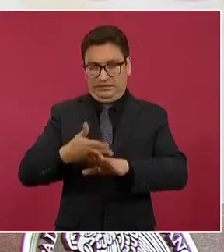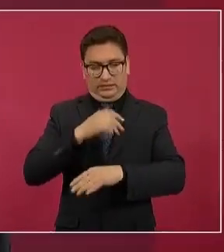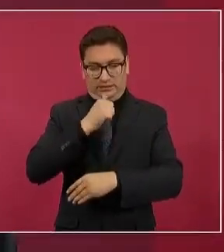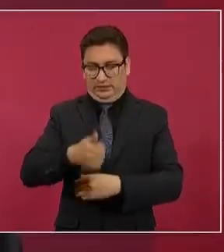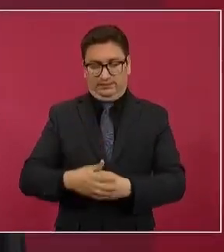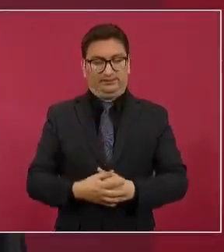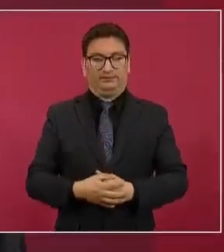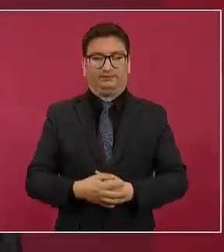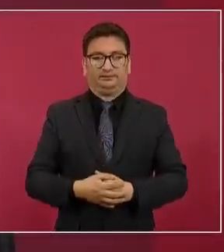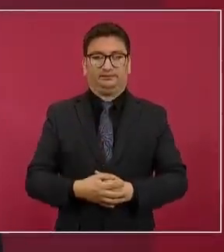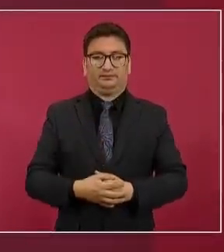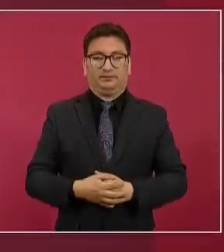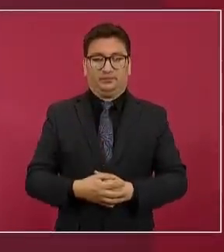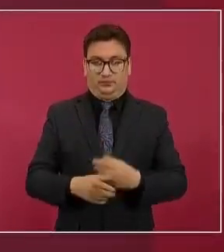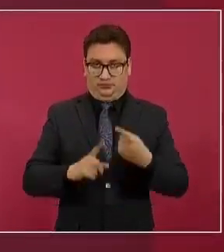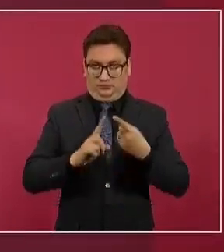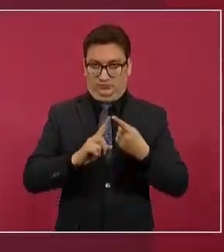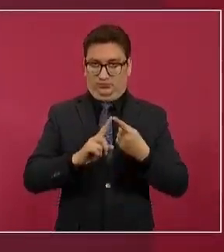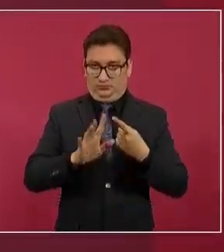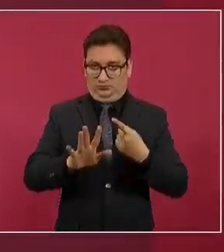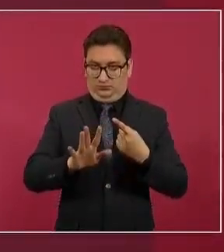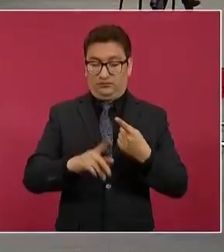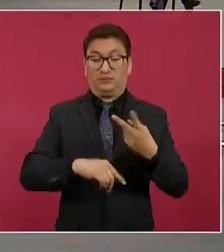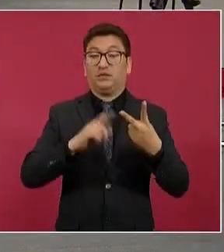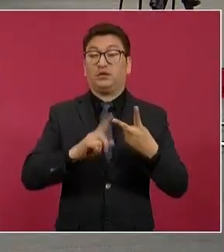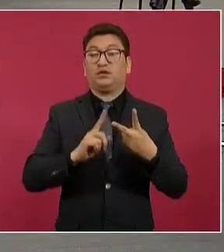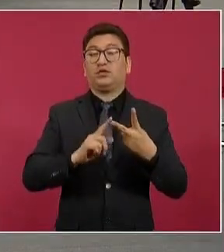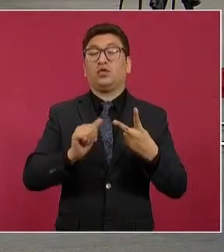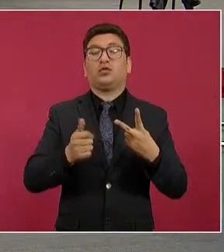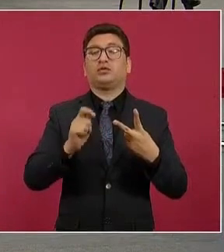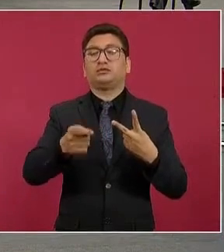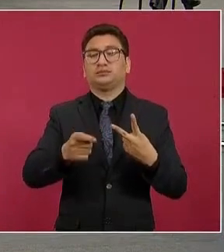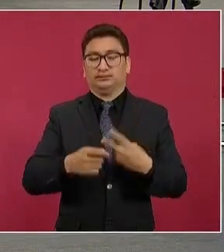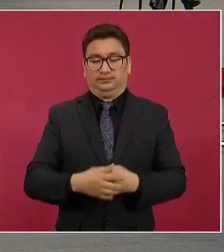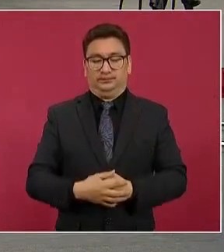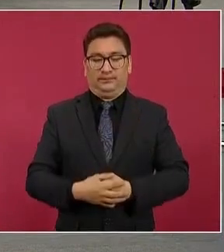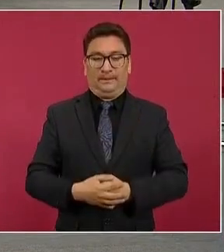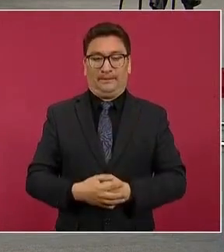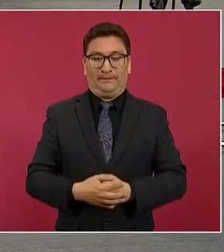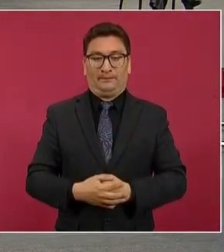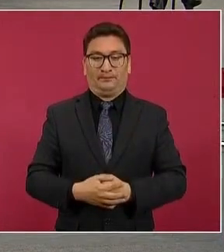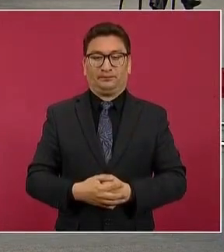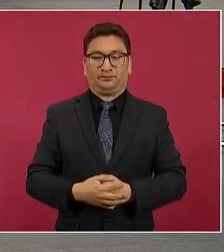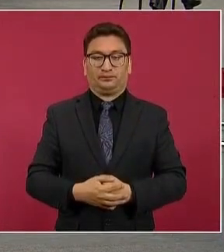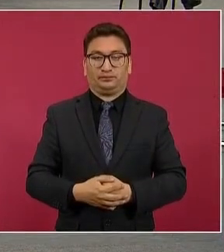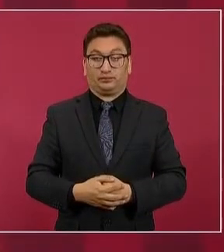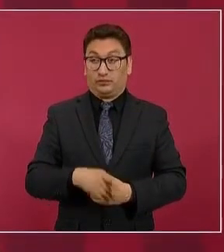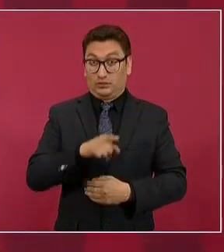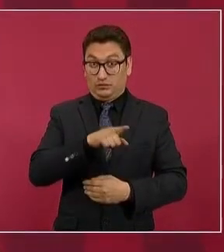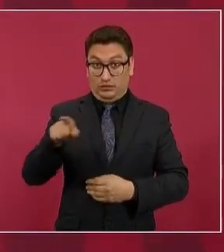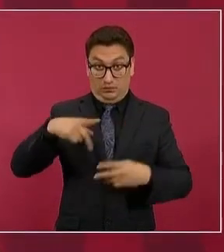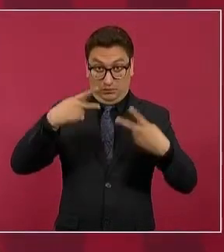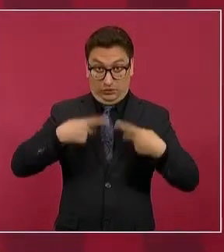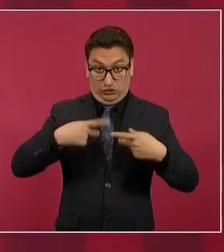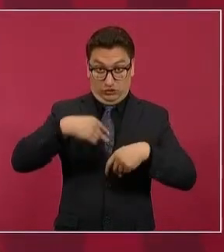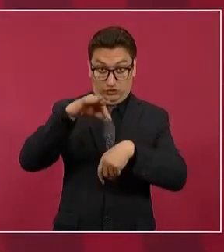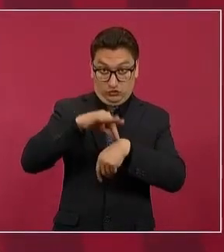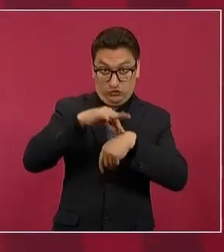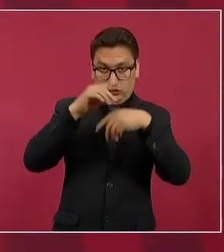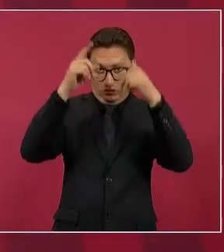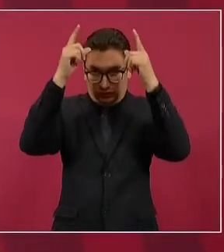Sí. Primero. Y segundo, que los médicos,